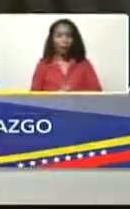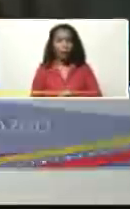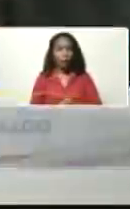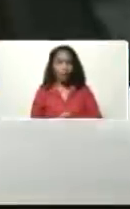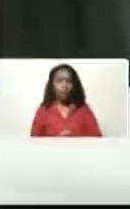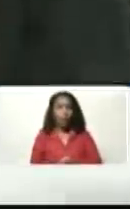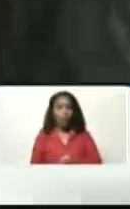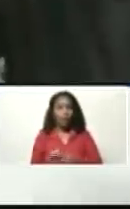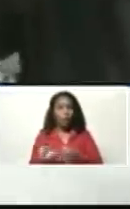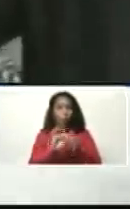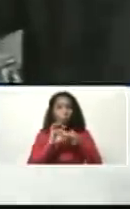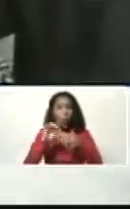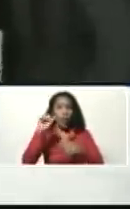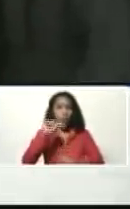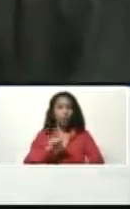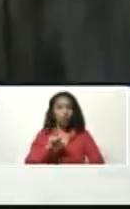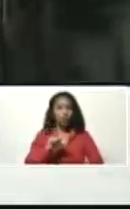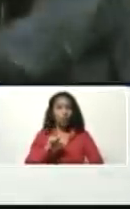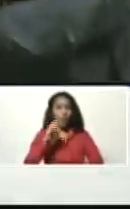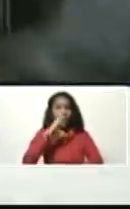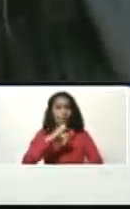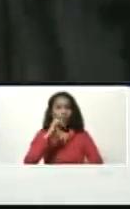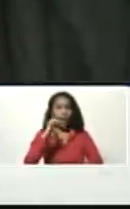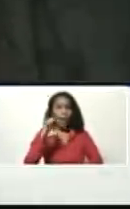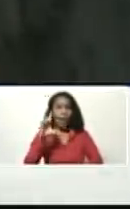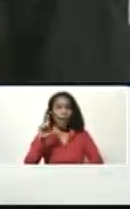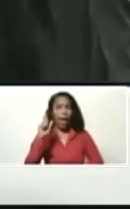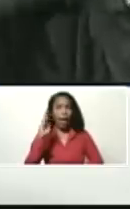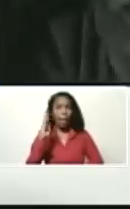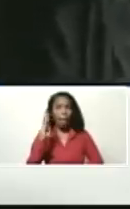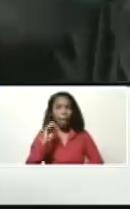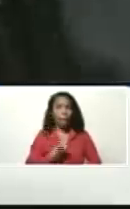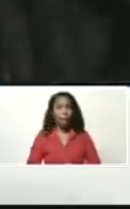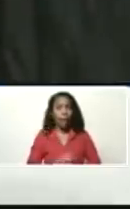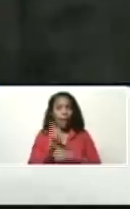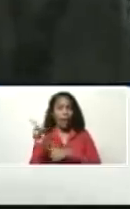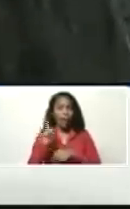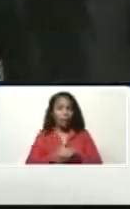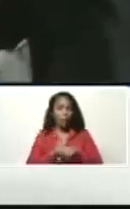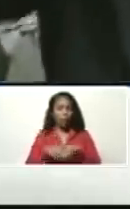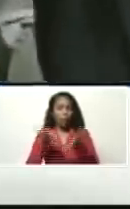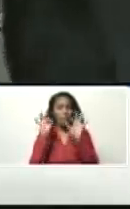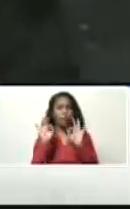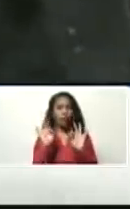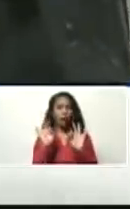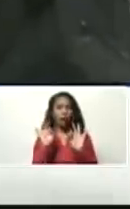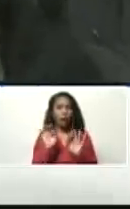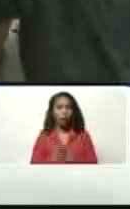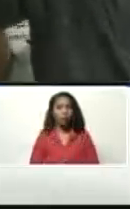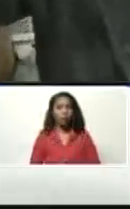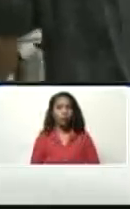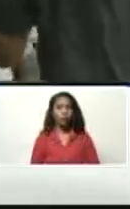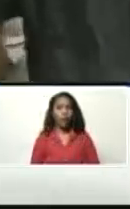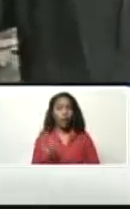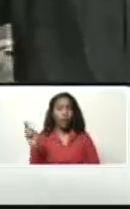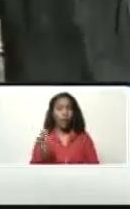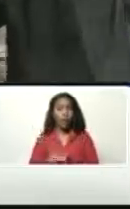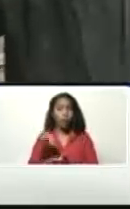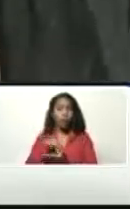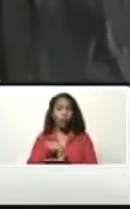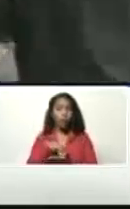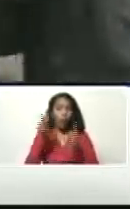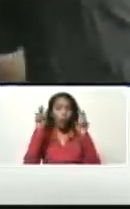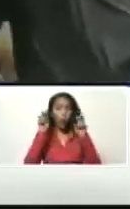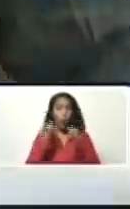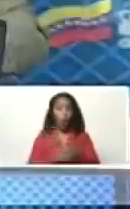UNASUR, la CELAC, ese momento especial que surgieron los nuevos